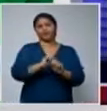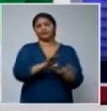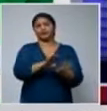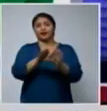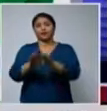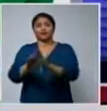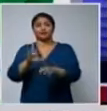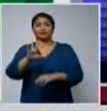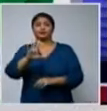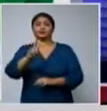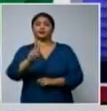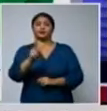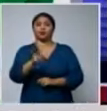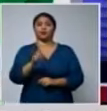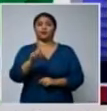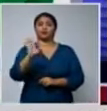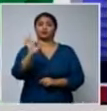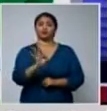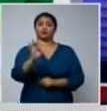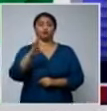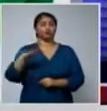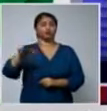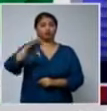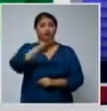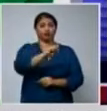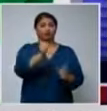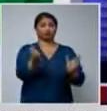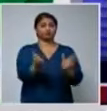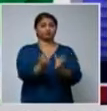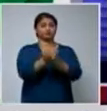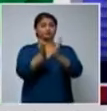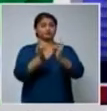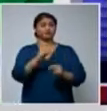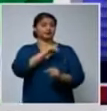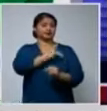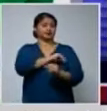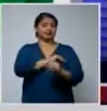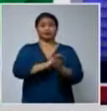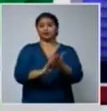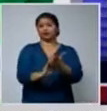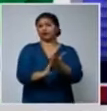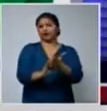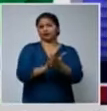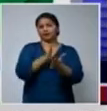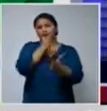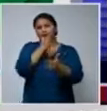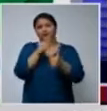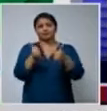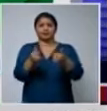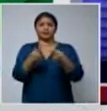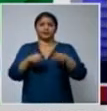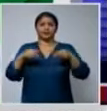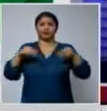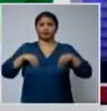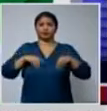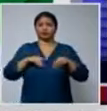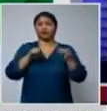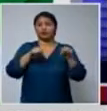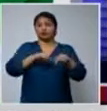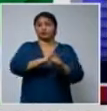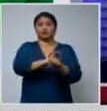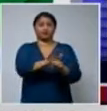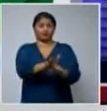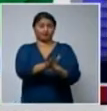pacientes diagnosticados ayer, totalmente asintomáticos. Y ya con este comportamiento ayer,